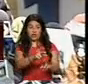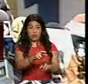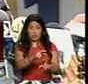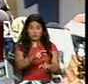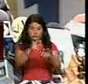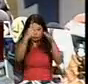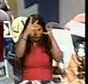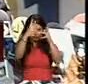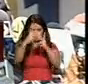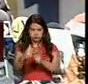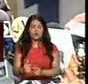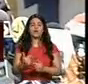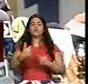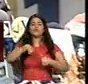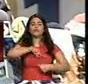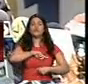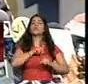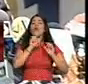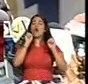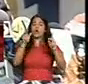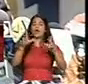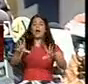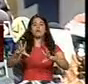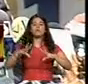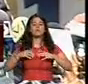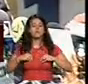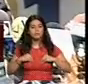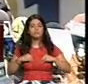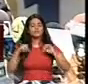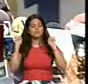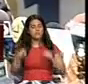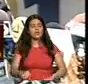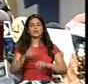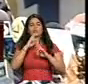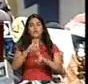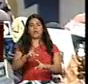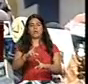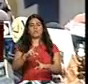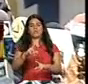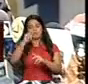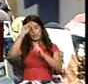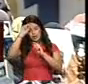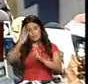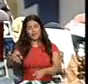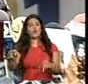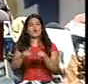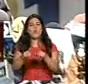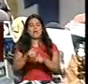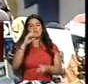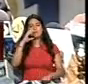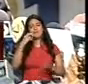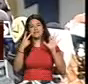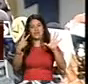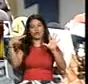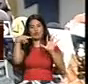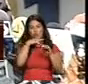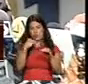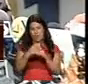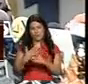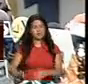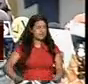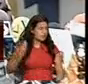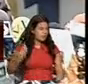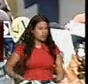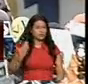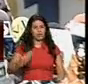nosotros salgamos a reconocer esos resultados como pasó el 7 de octubre eso es muy importante muy